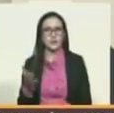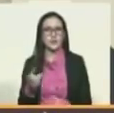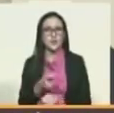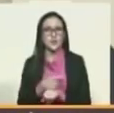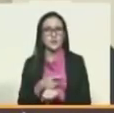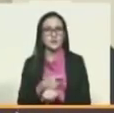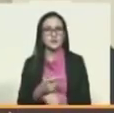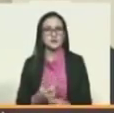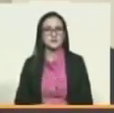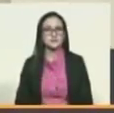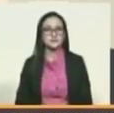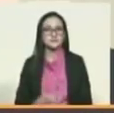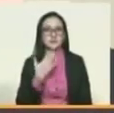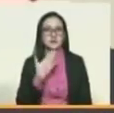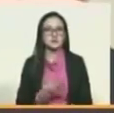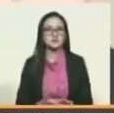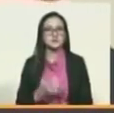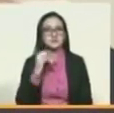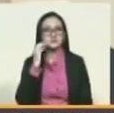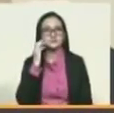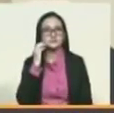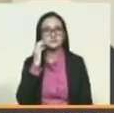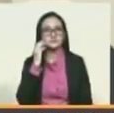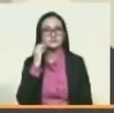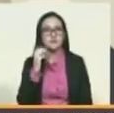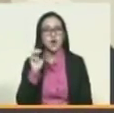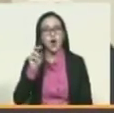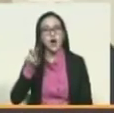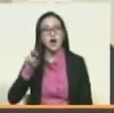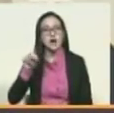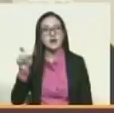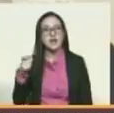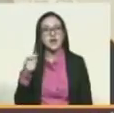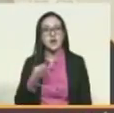eso. ONG no invitamos.